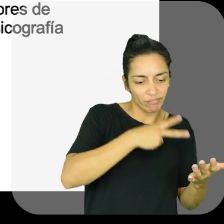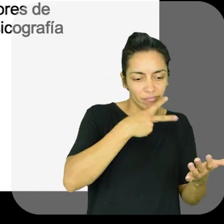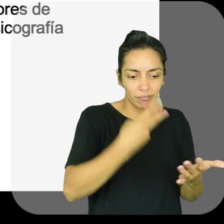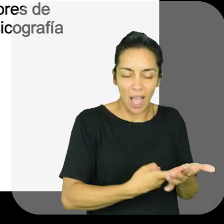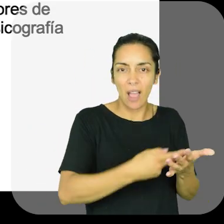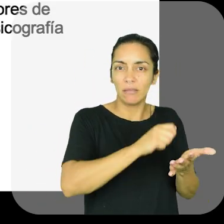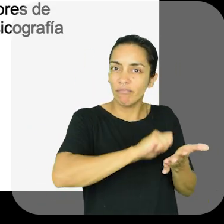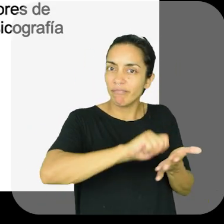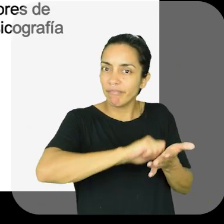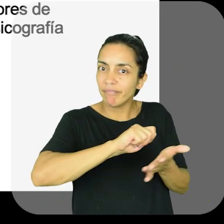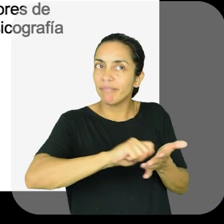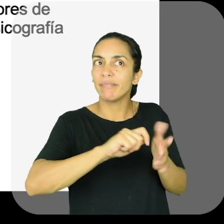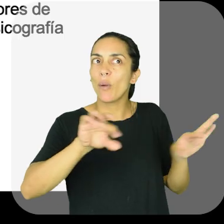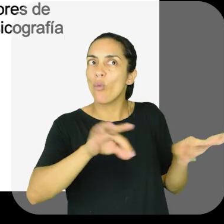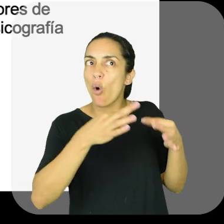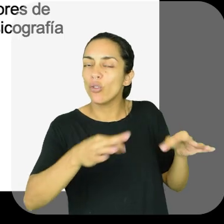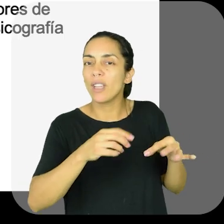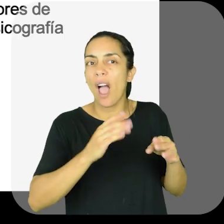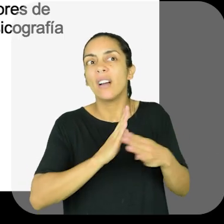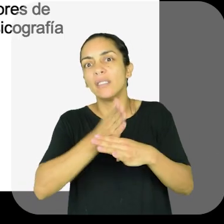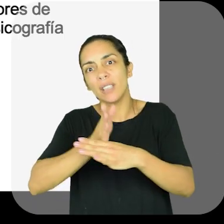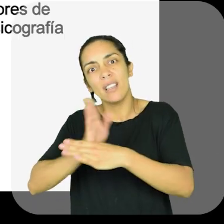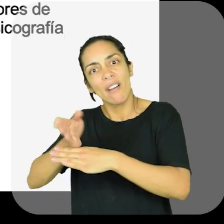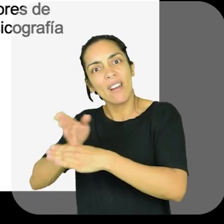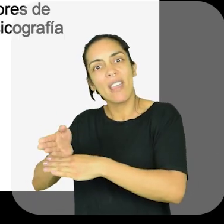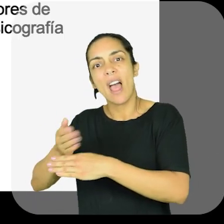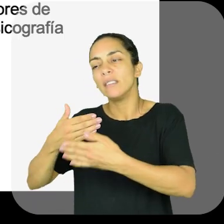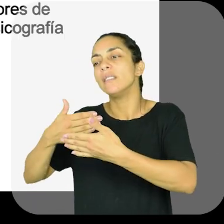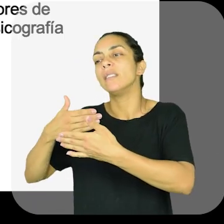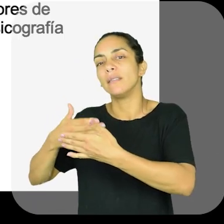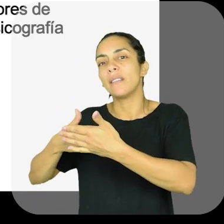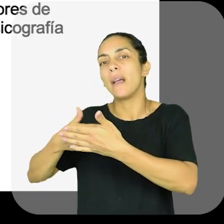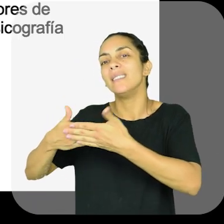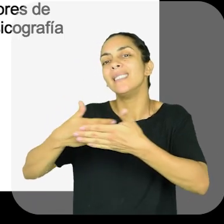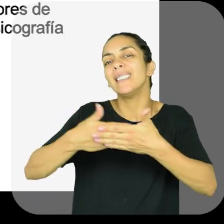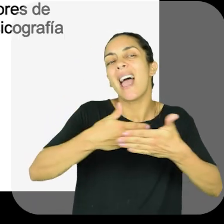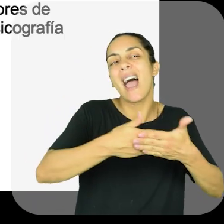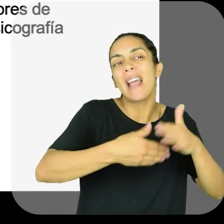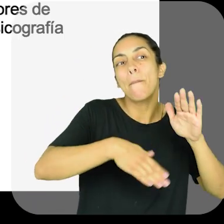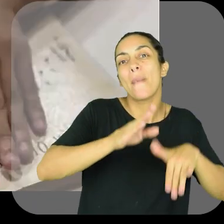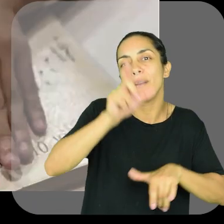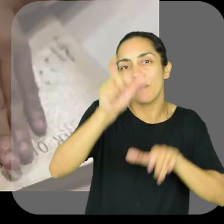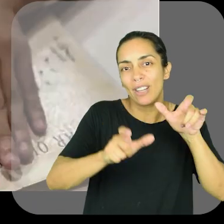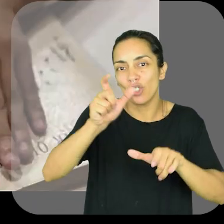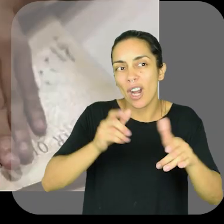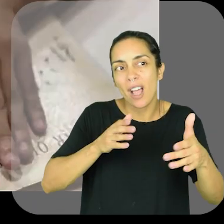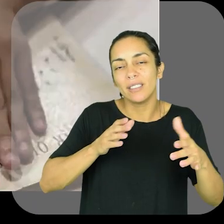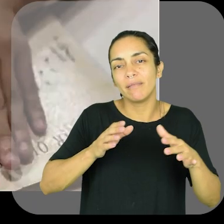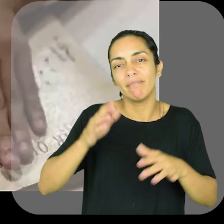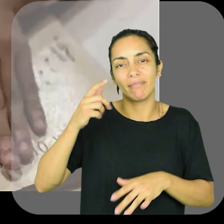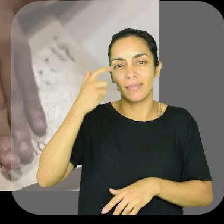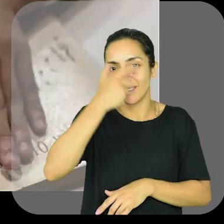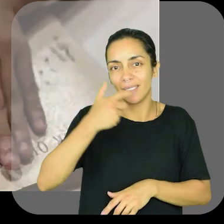así la accesibilidad sea más cercana para los músicos ciegos. Por acá